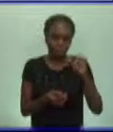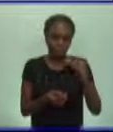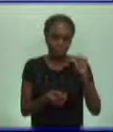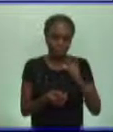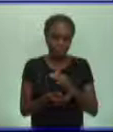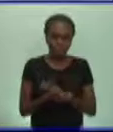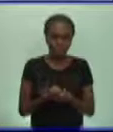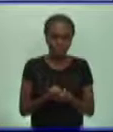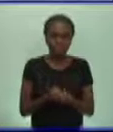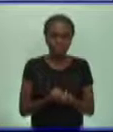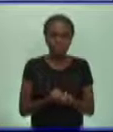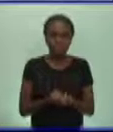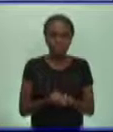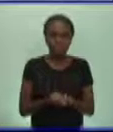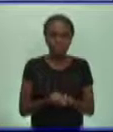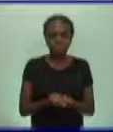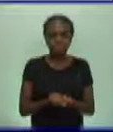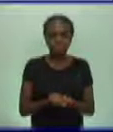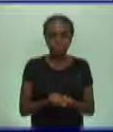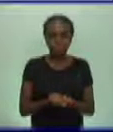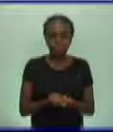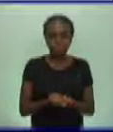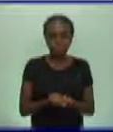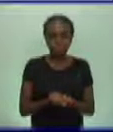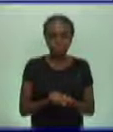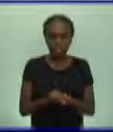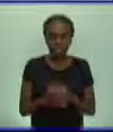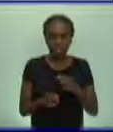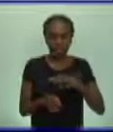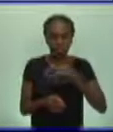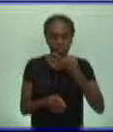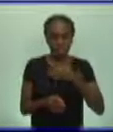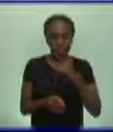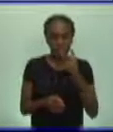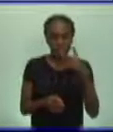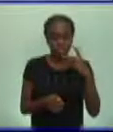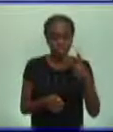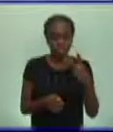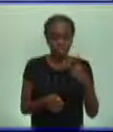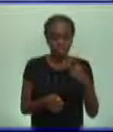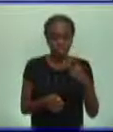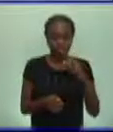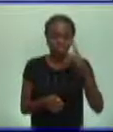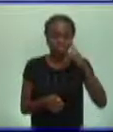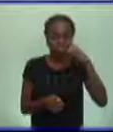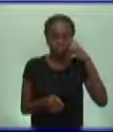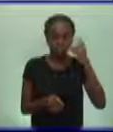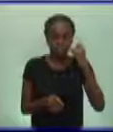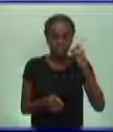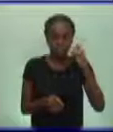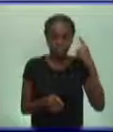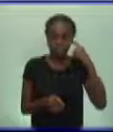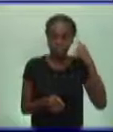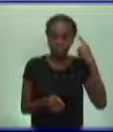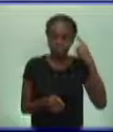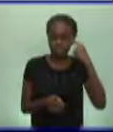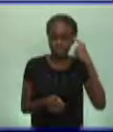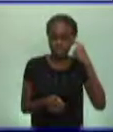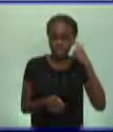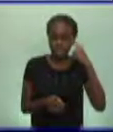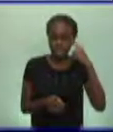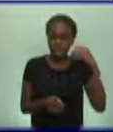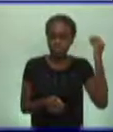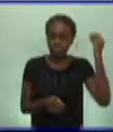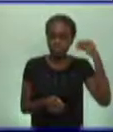la vida. Entonces, la segunda exclamación del campesino fue haciendo alusión a lo sabia